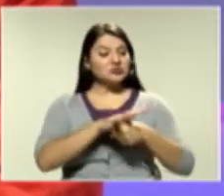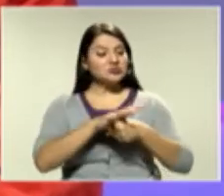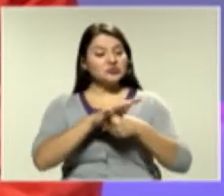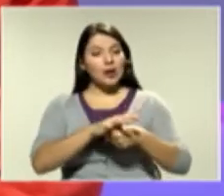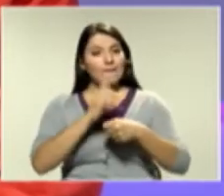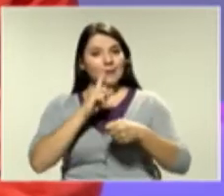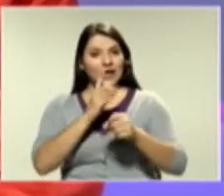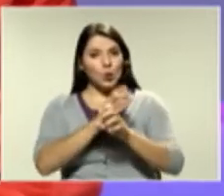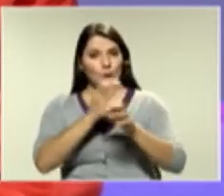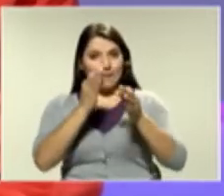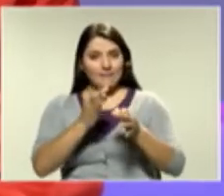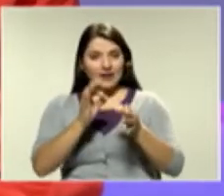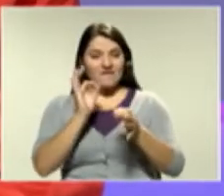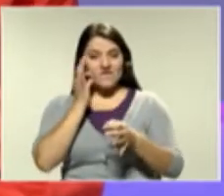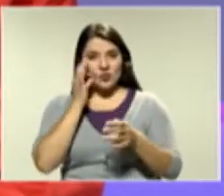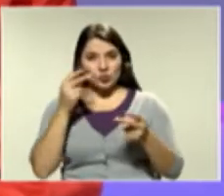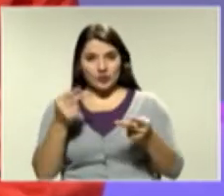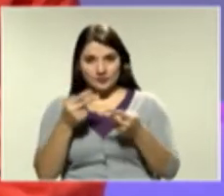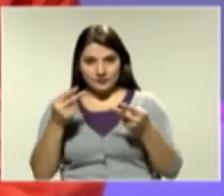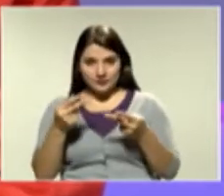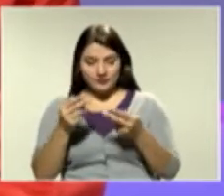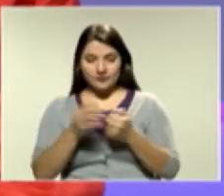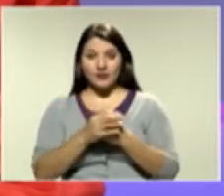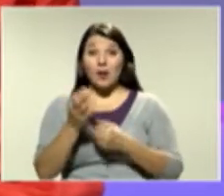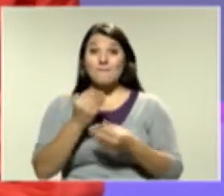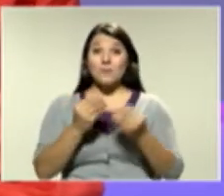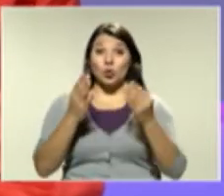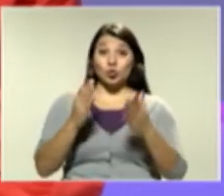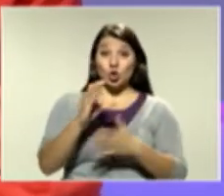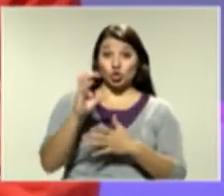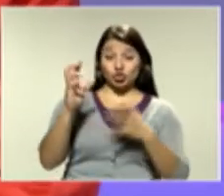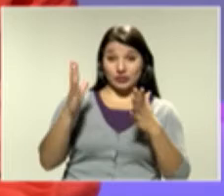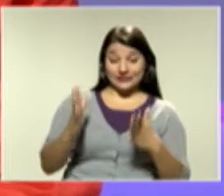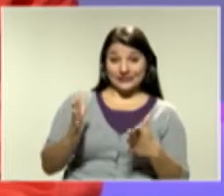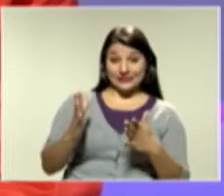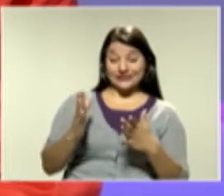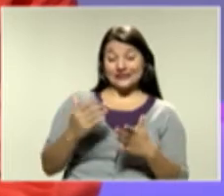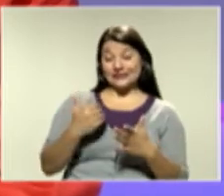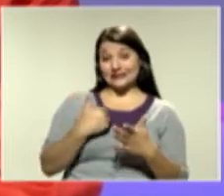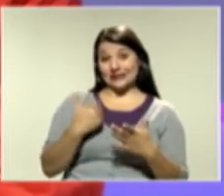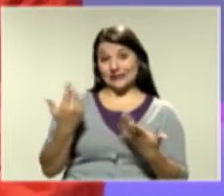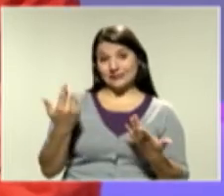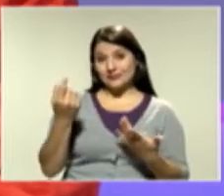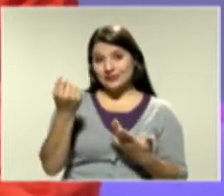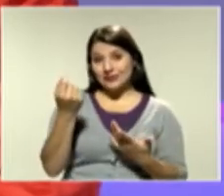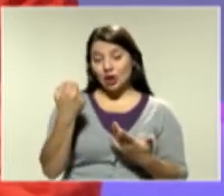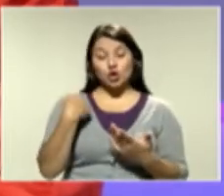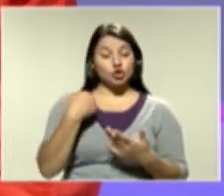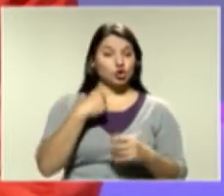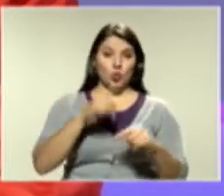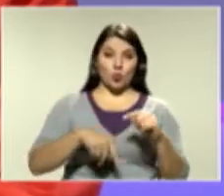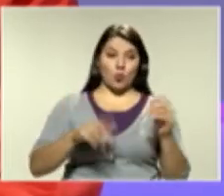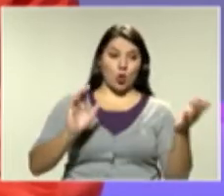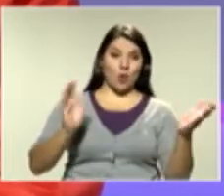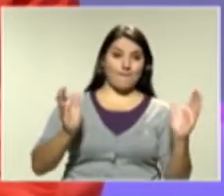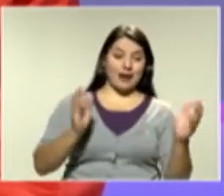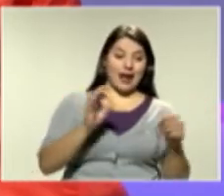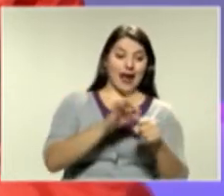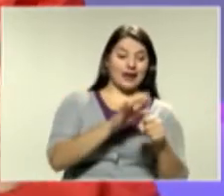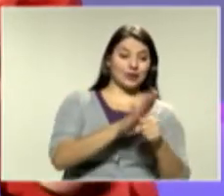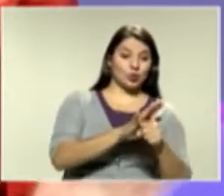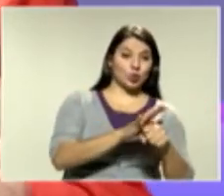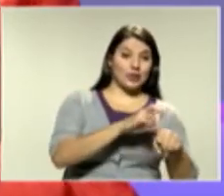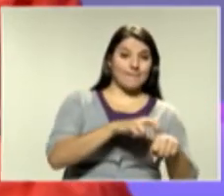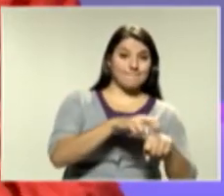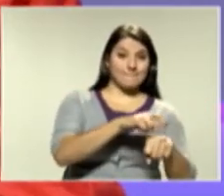productores costarricenses tienen cierto poder adquisitivo, ¿verdad? No podemos comparar un agricultor de papa, por